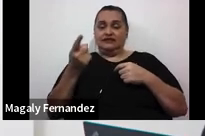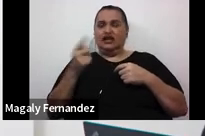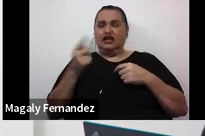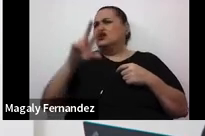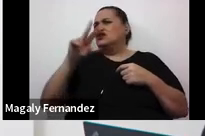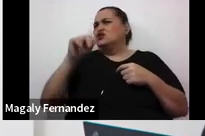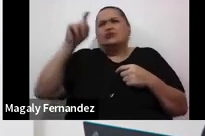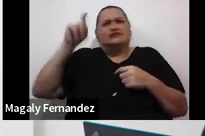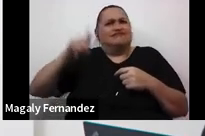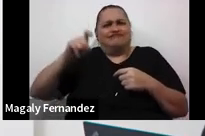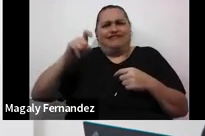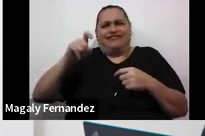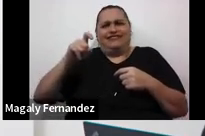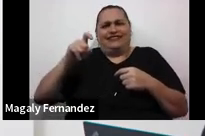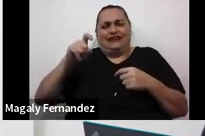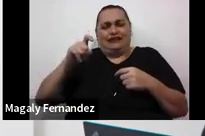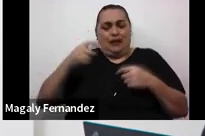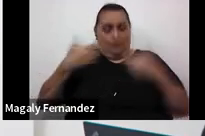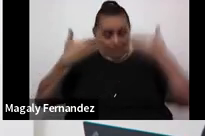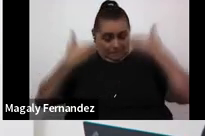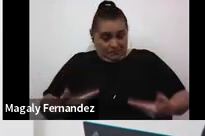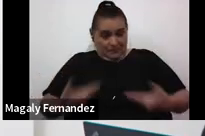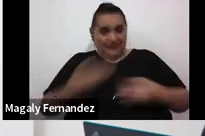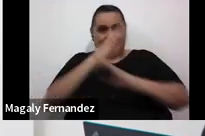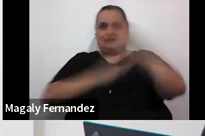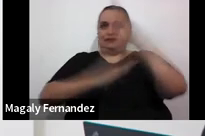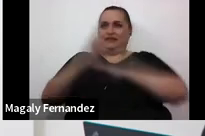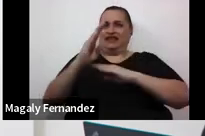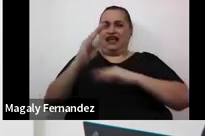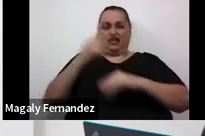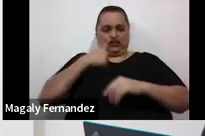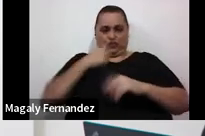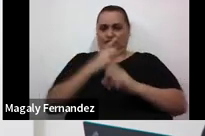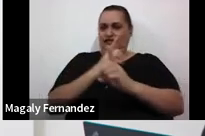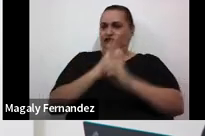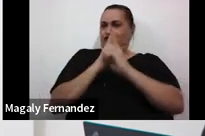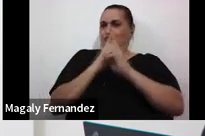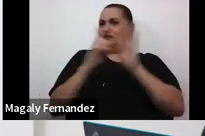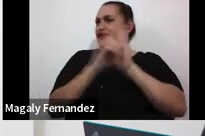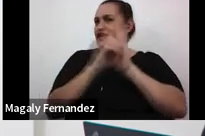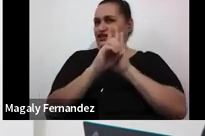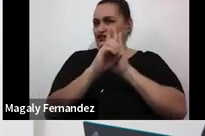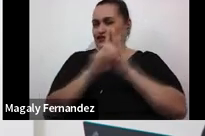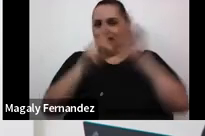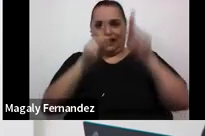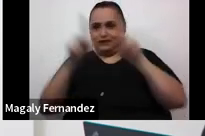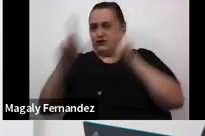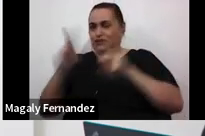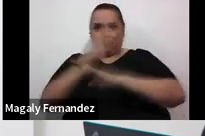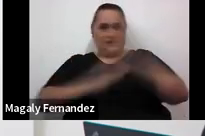falta tener discapacidad para hacer defensor de los derechos de las personas con discapacidad